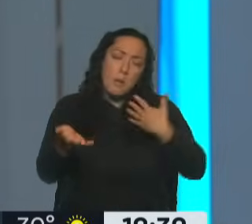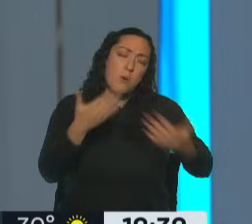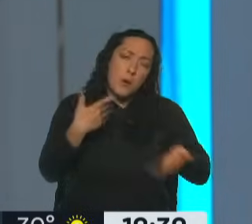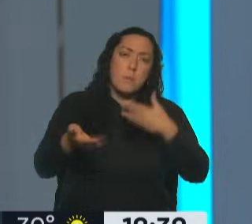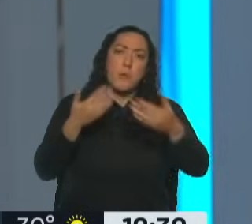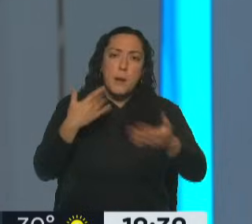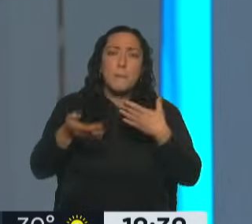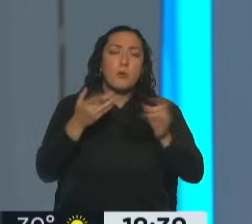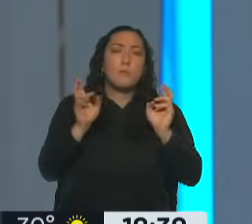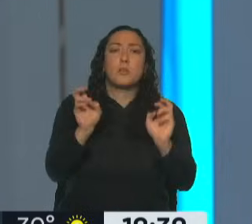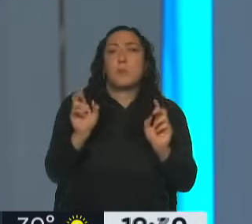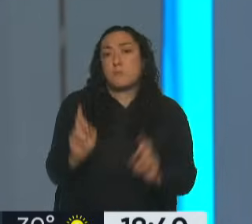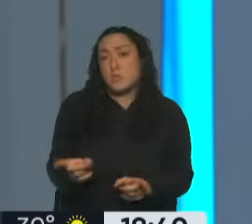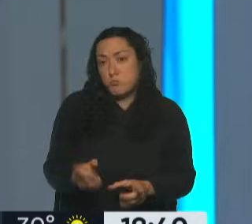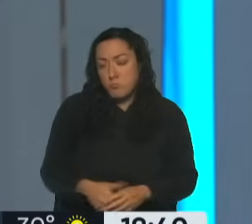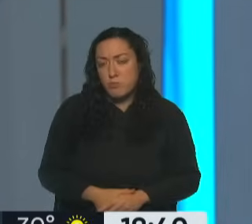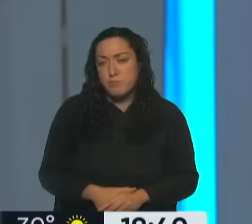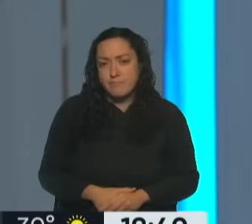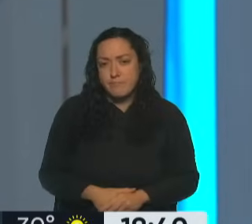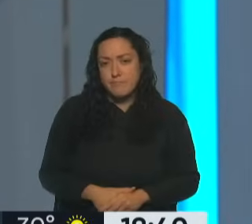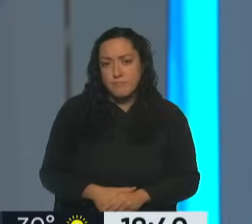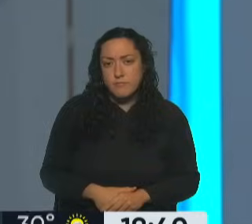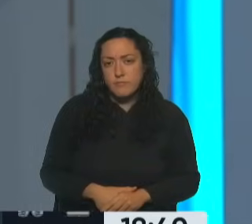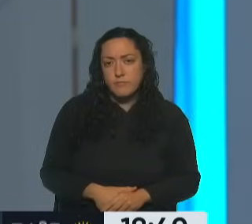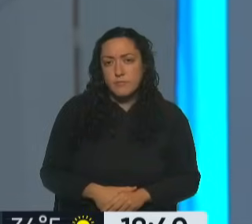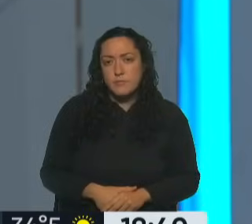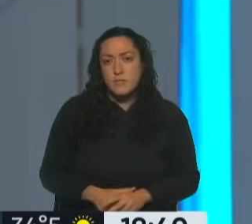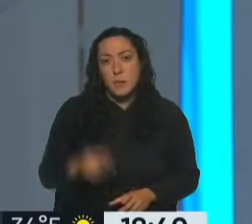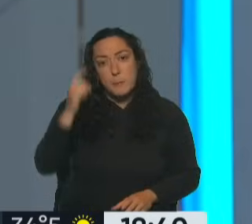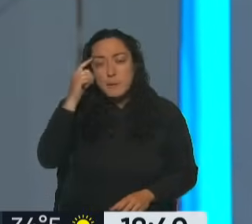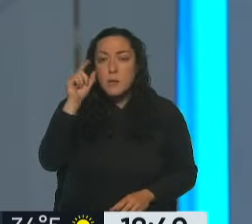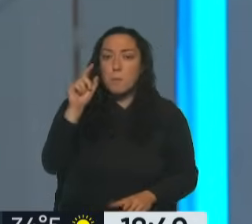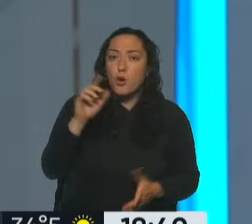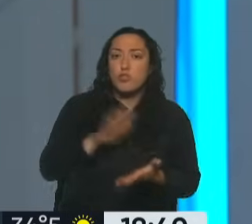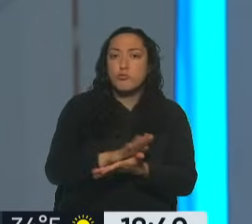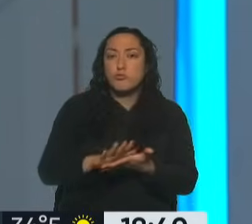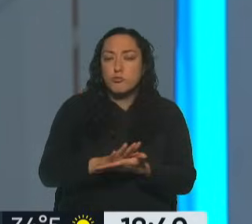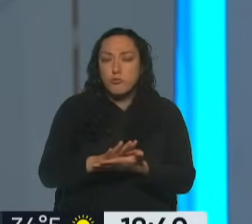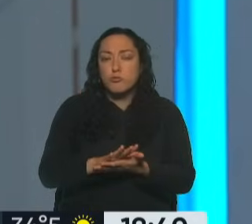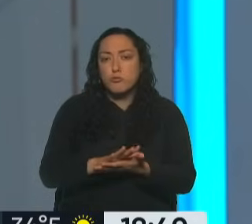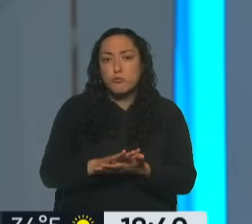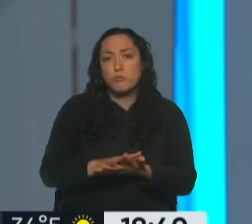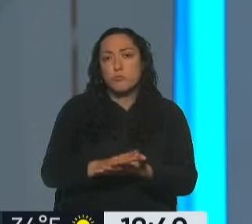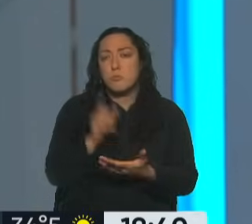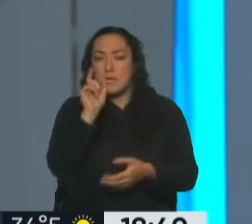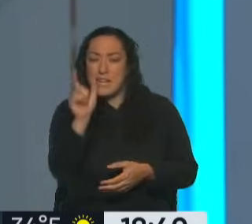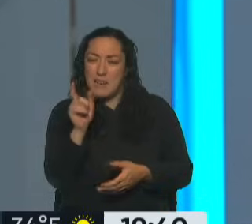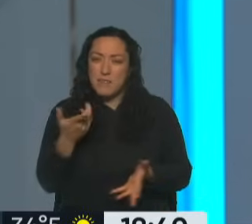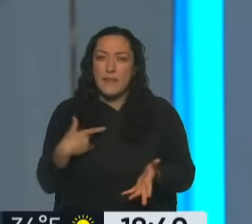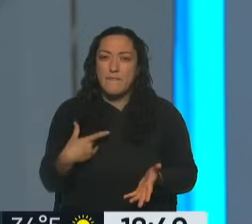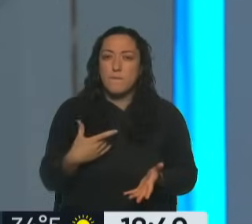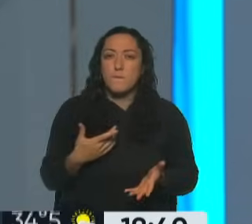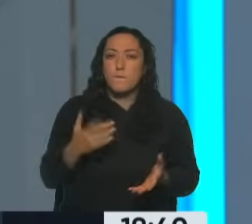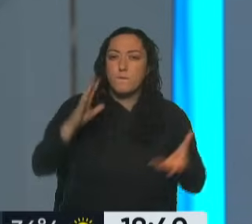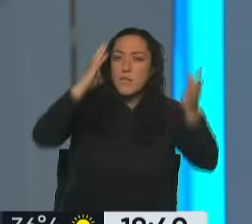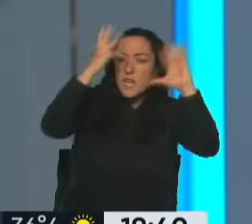este caso hay que pensar un poco en la disolución de la palabra, ¿no? Digamos, y entender que el vínculo que